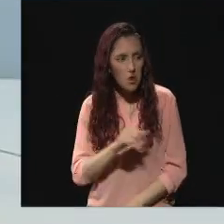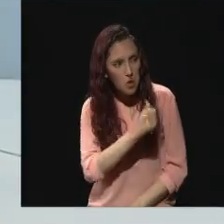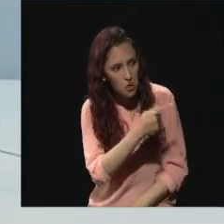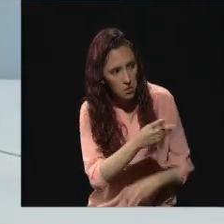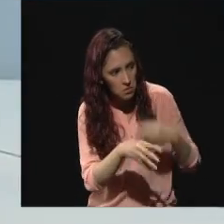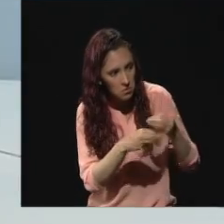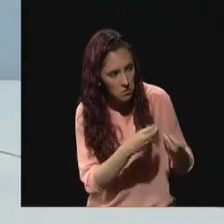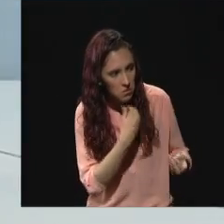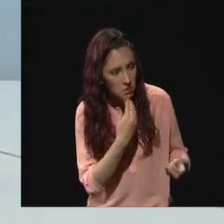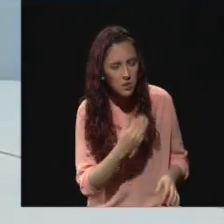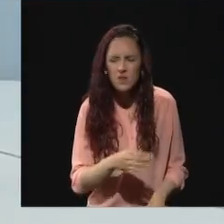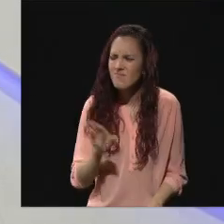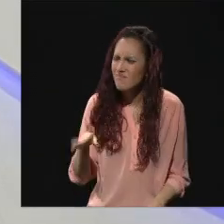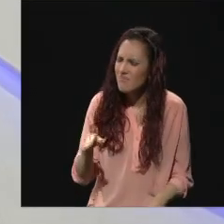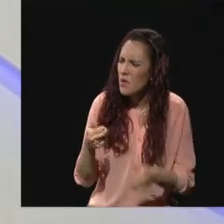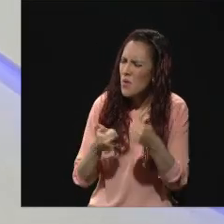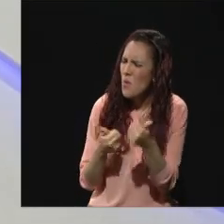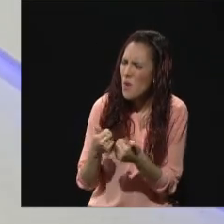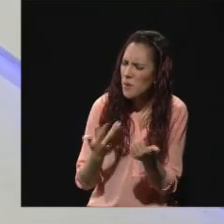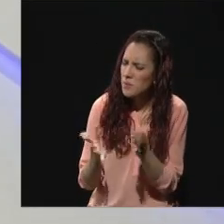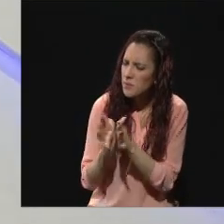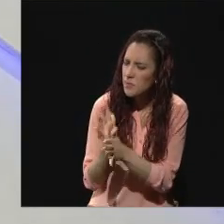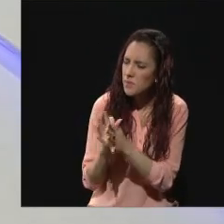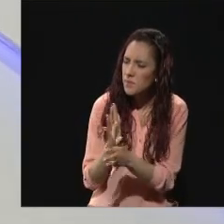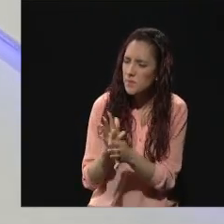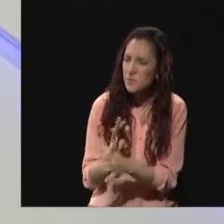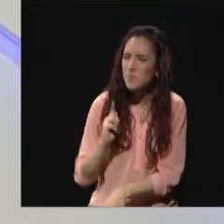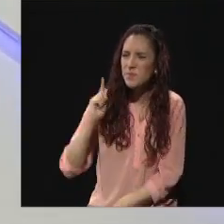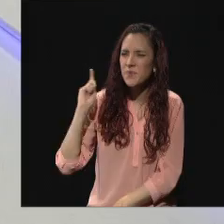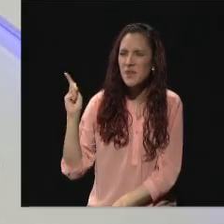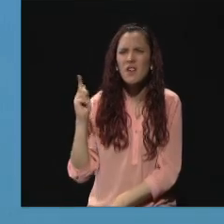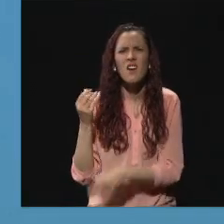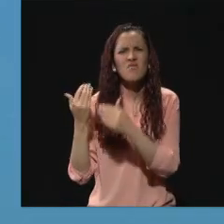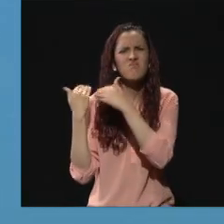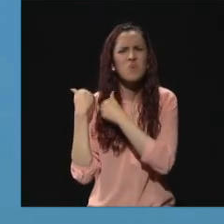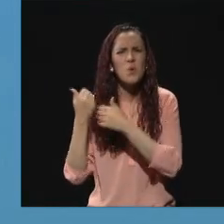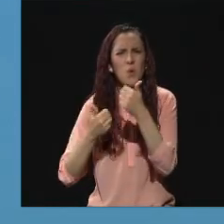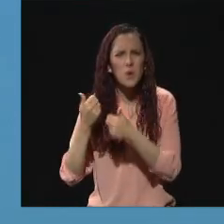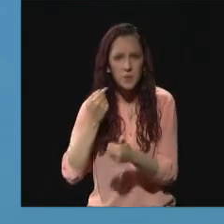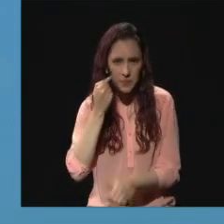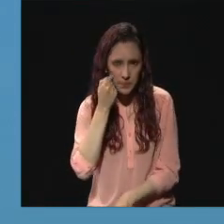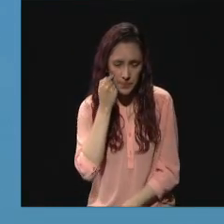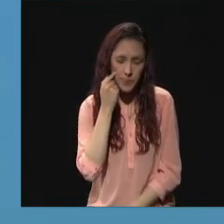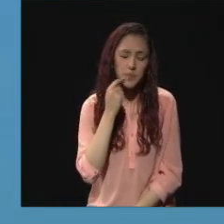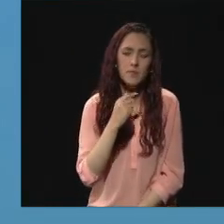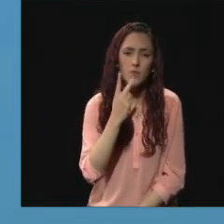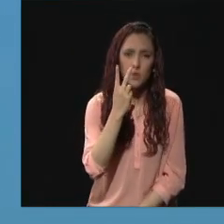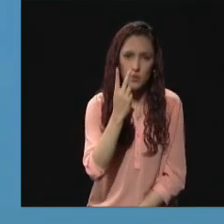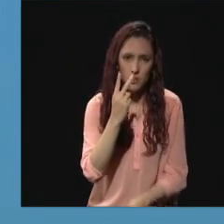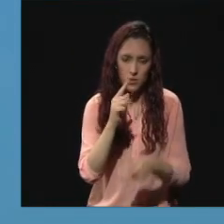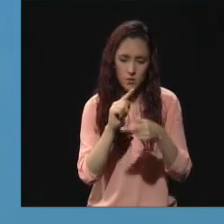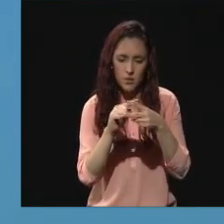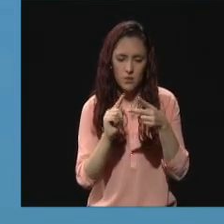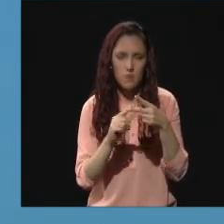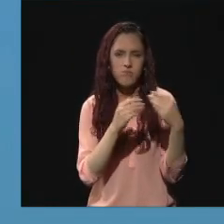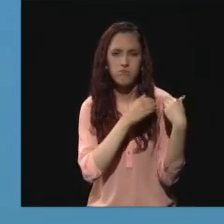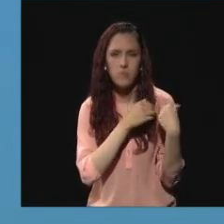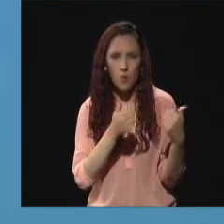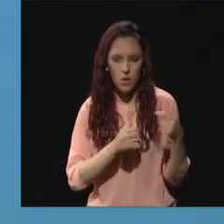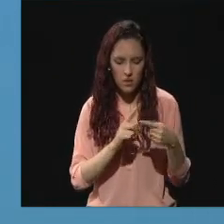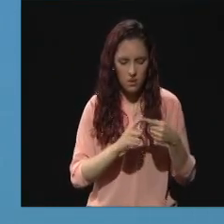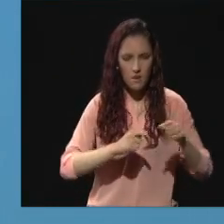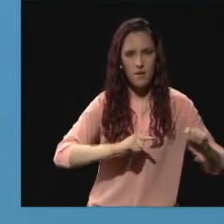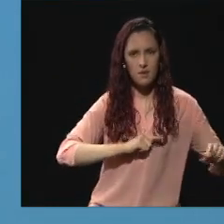agregar a ser un poco más específica en cuáles son las facultades que tiene la superintendencia en ese comercio en esto yes existen dos tipos de facultades unas de tipo